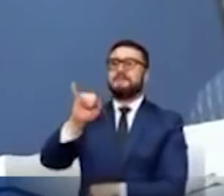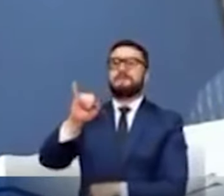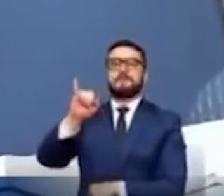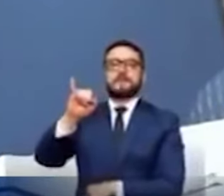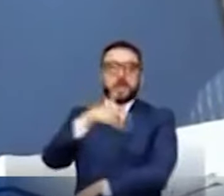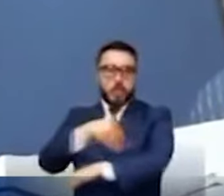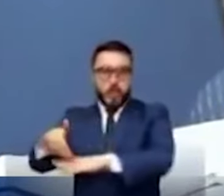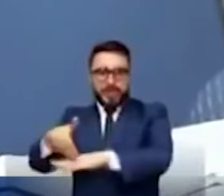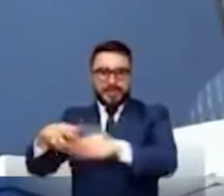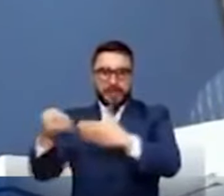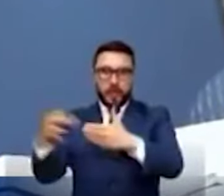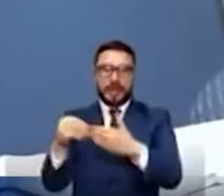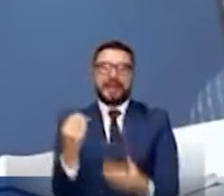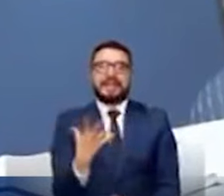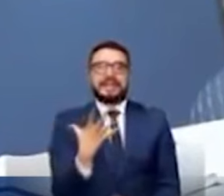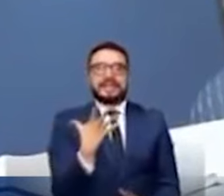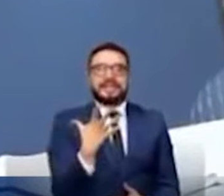dólares,